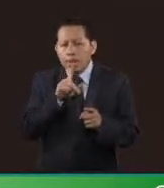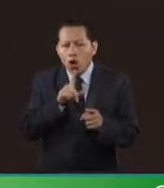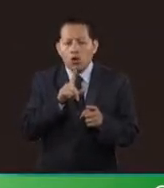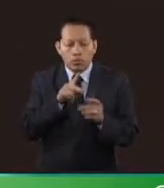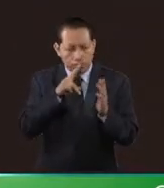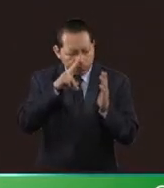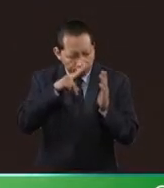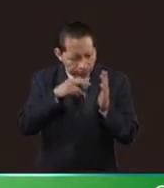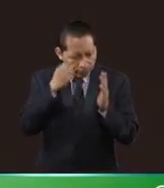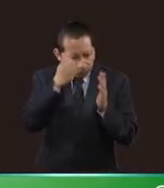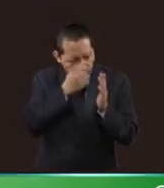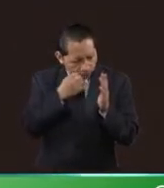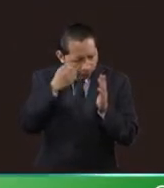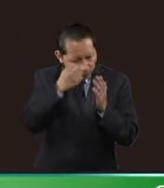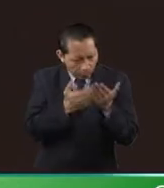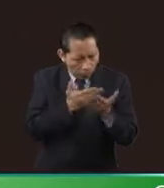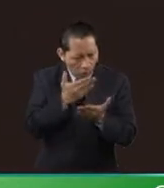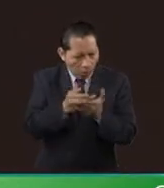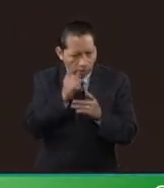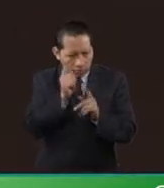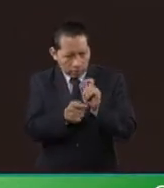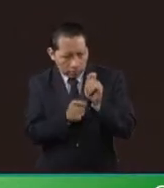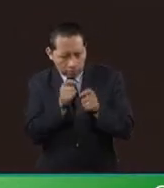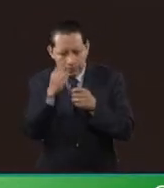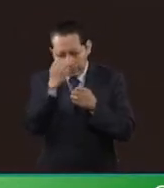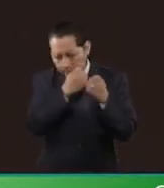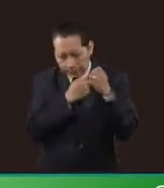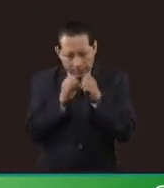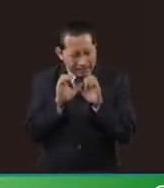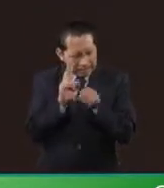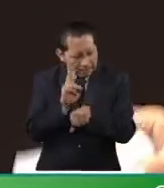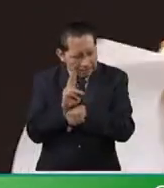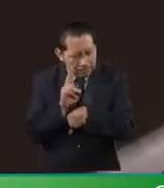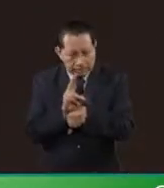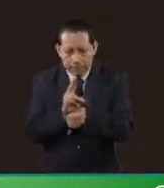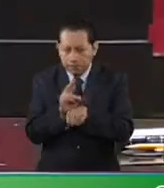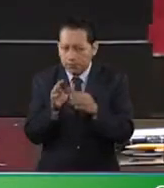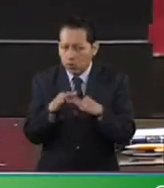cuidadosamente cada propuesta. Es cuanto. Muchas gracias. Gracias, diputada.